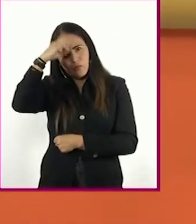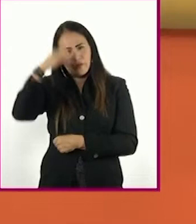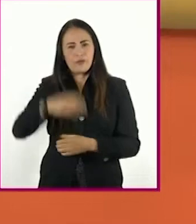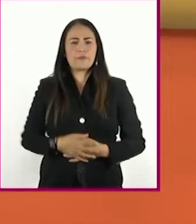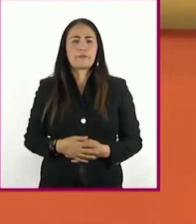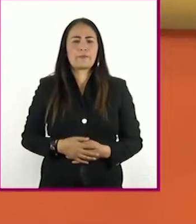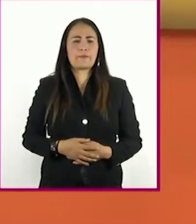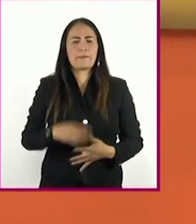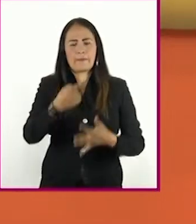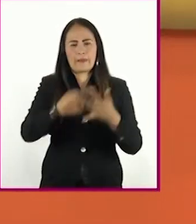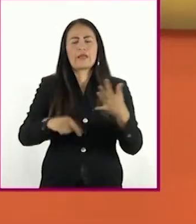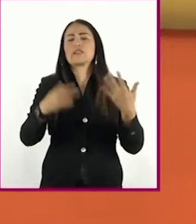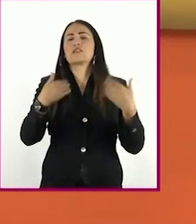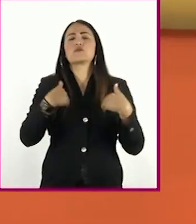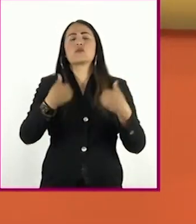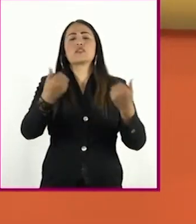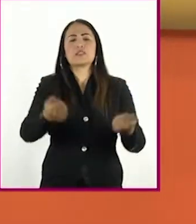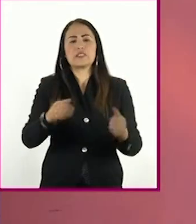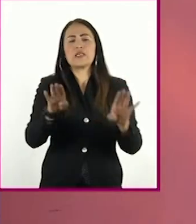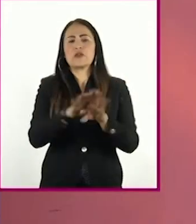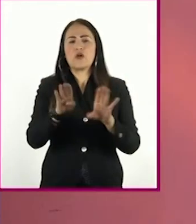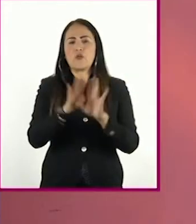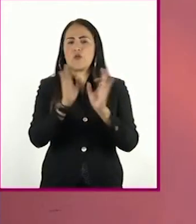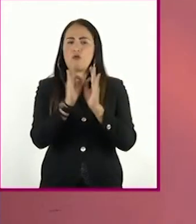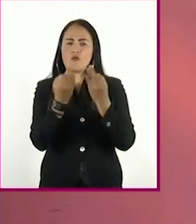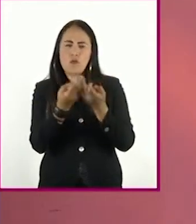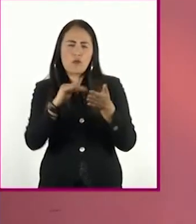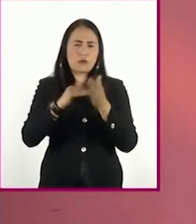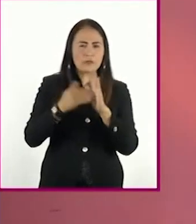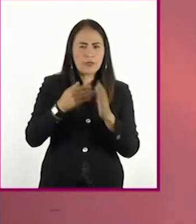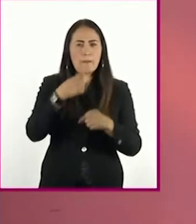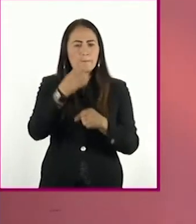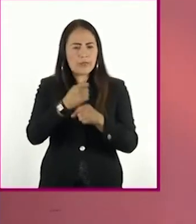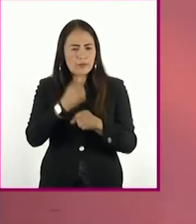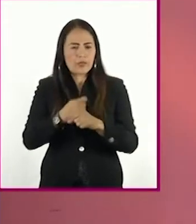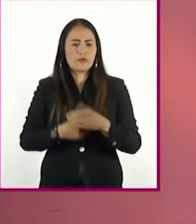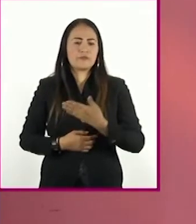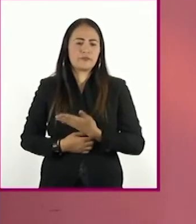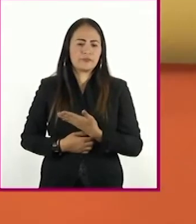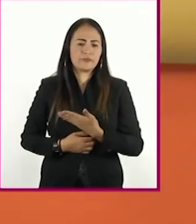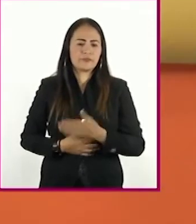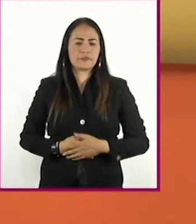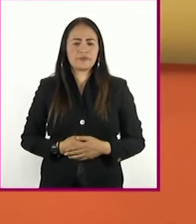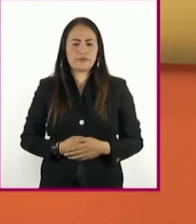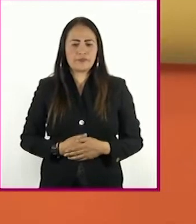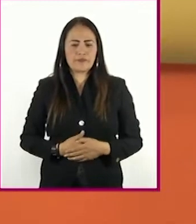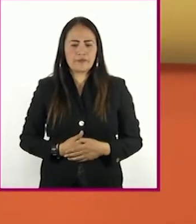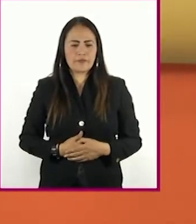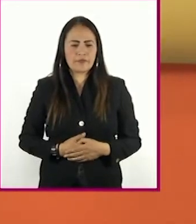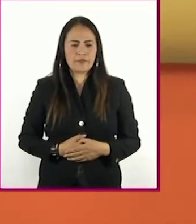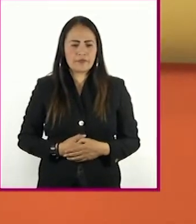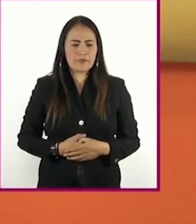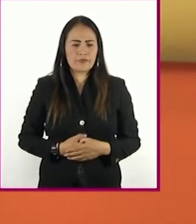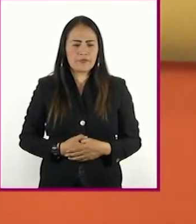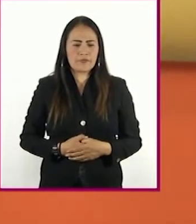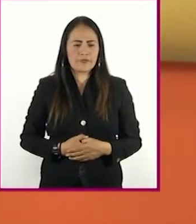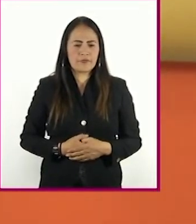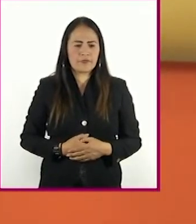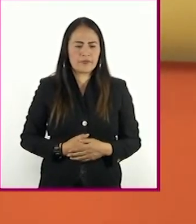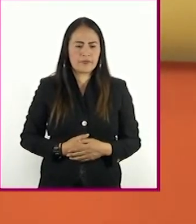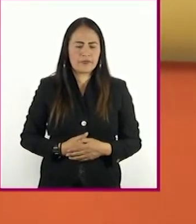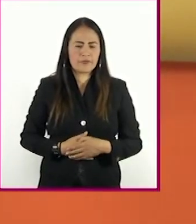para entender cómo funciona la estrategia. Primero, debemos leer con mucho cuidado y pensar en